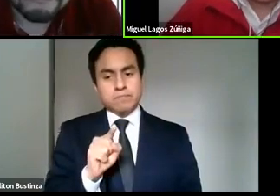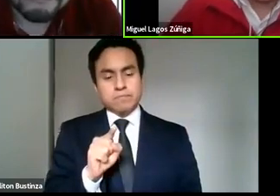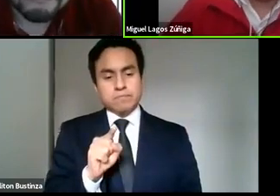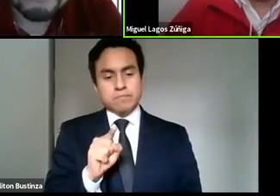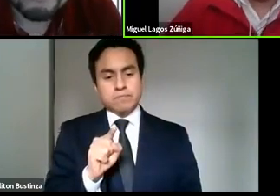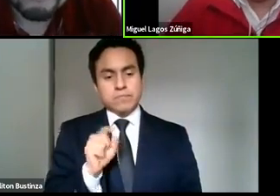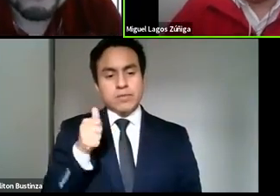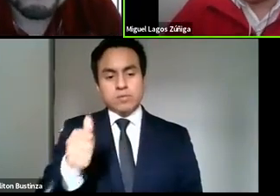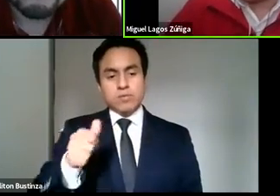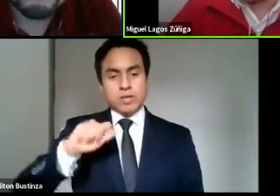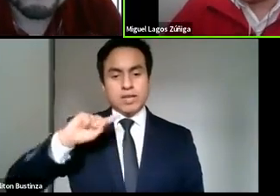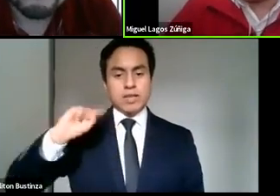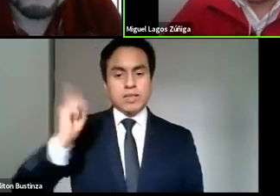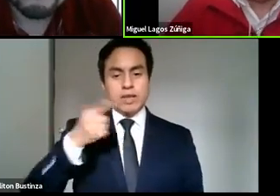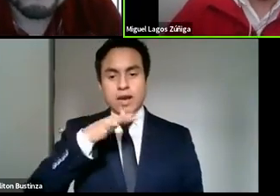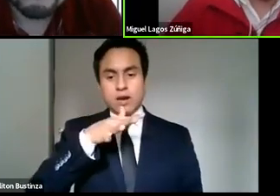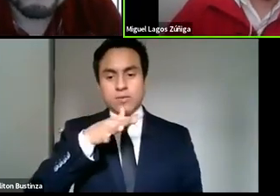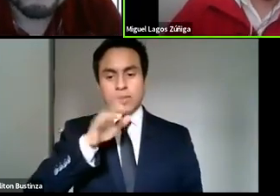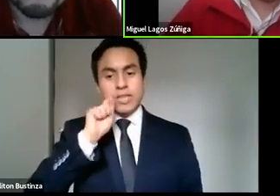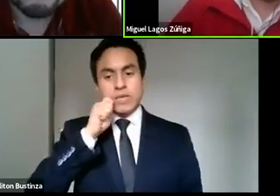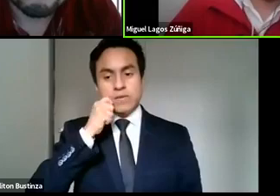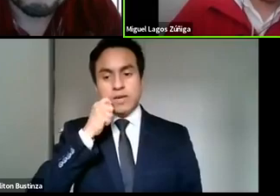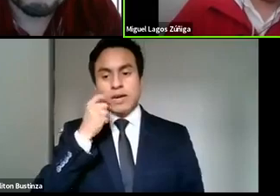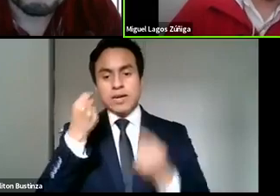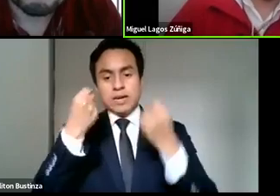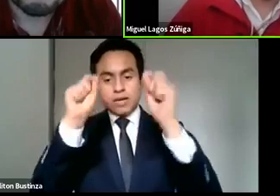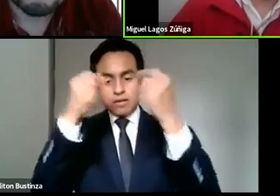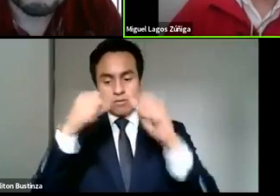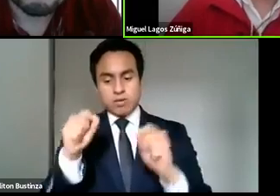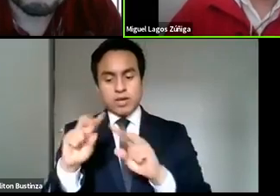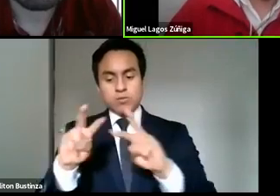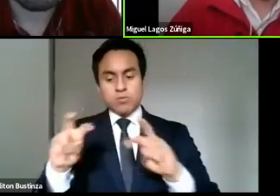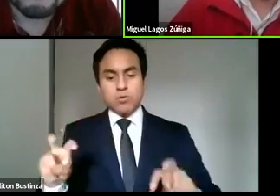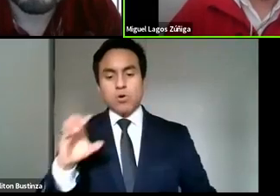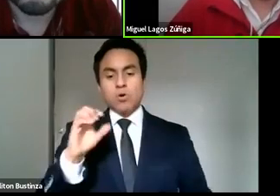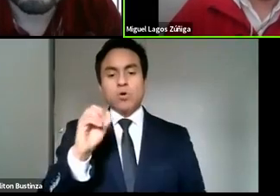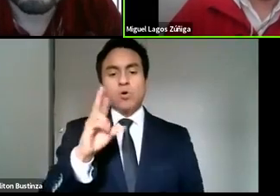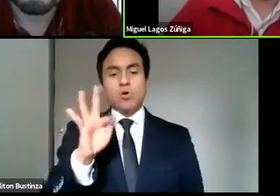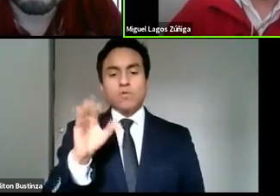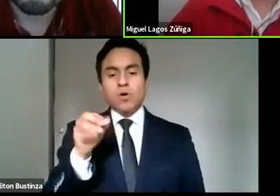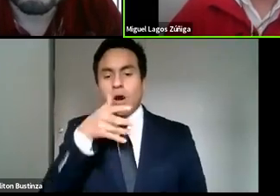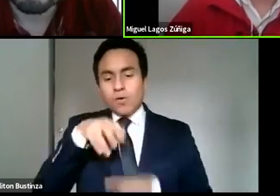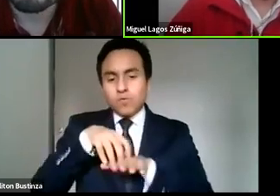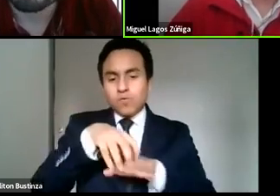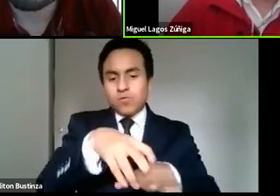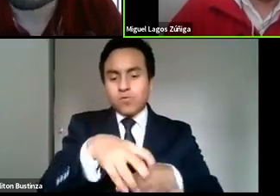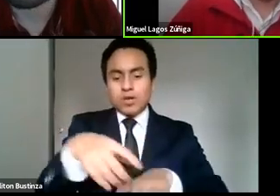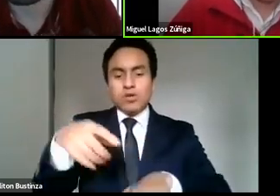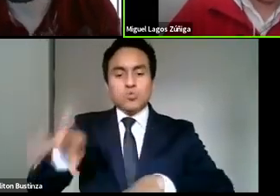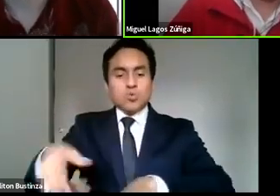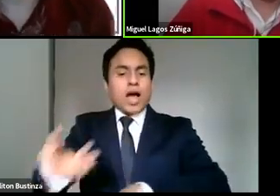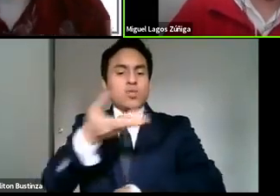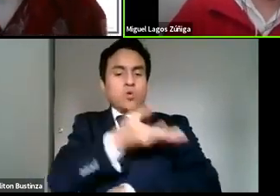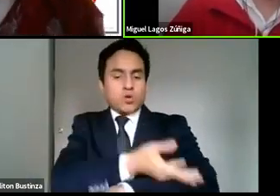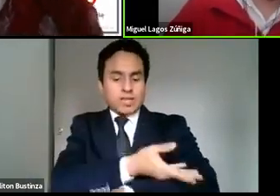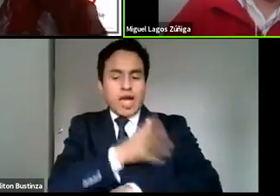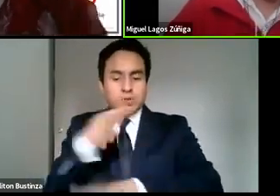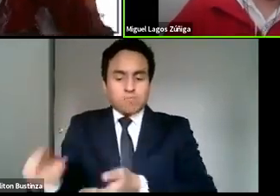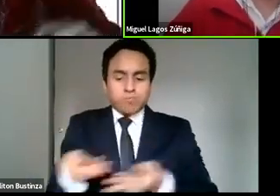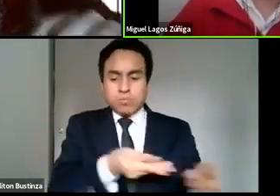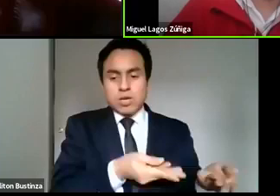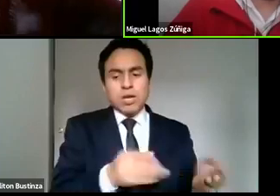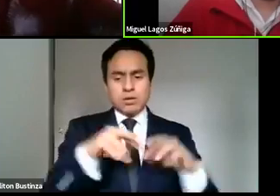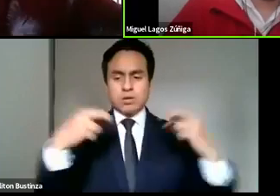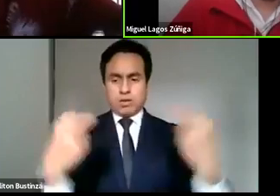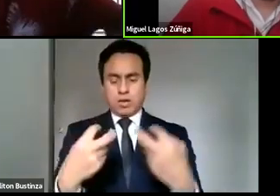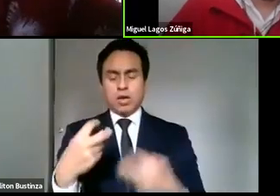la Dirección General de Agua era revisora del estudio Corfo de la carretera hídrica, entonces ellos estaban en la mesa cada vez que nosotros